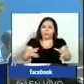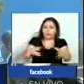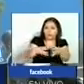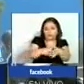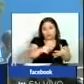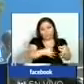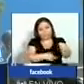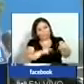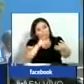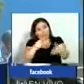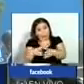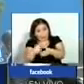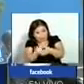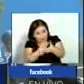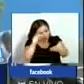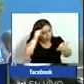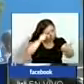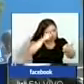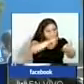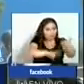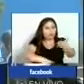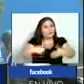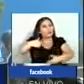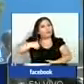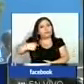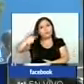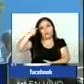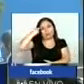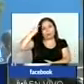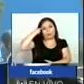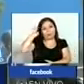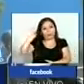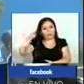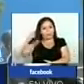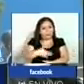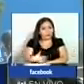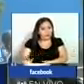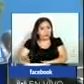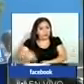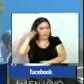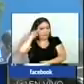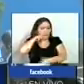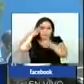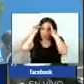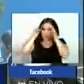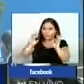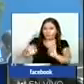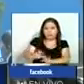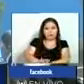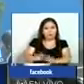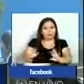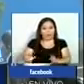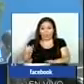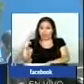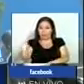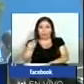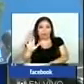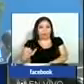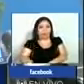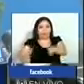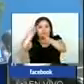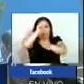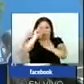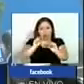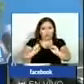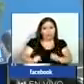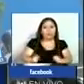análisis en el cual se hacen los diferentes estudios. Considero que la postura del presidente es clara y sobre todo ya serán las autoridades correspondientes las que de alguna manera